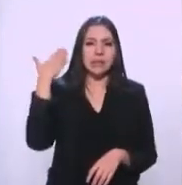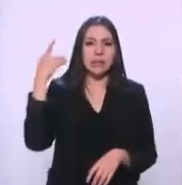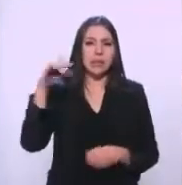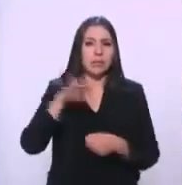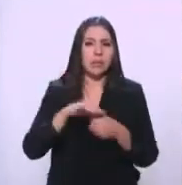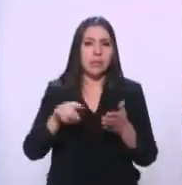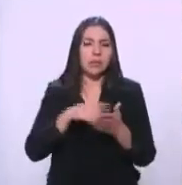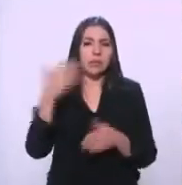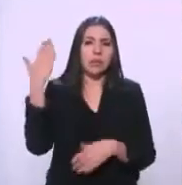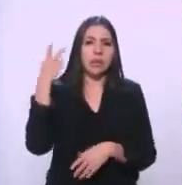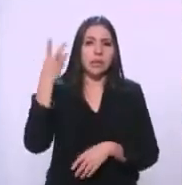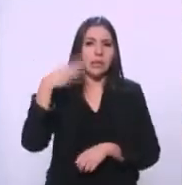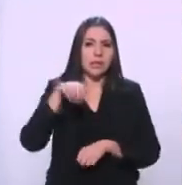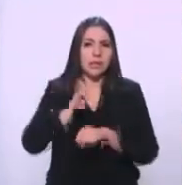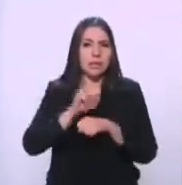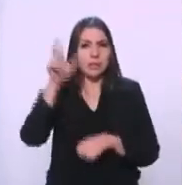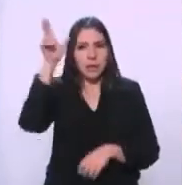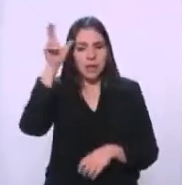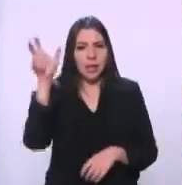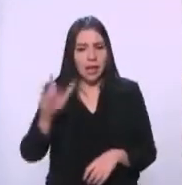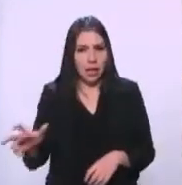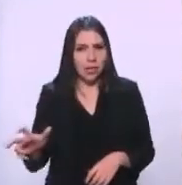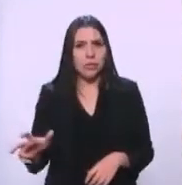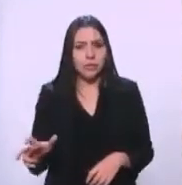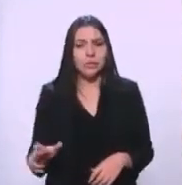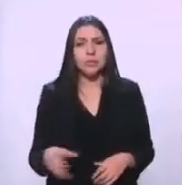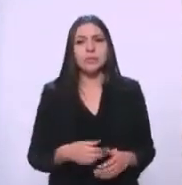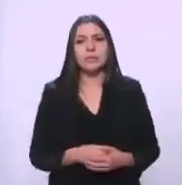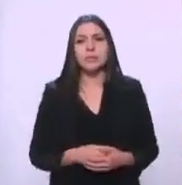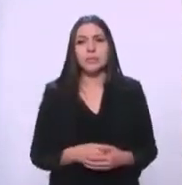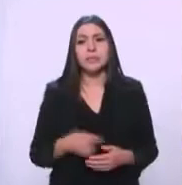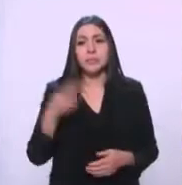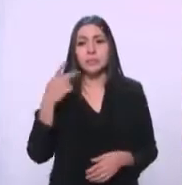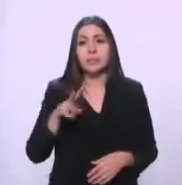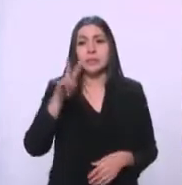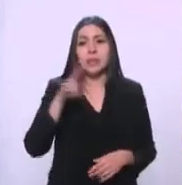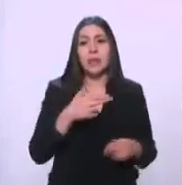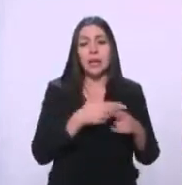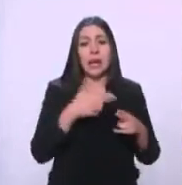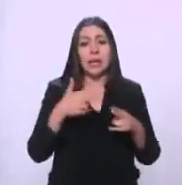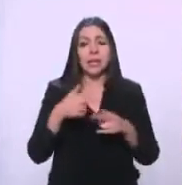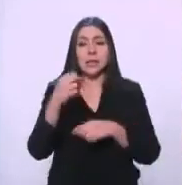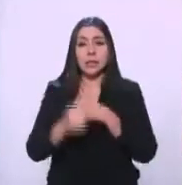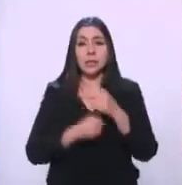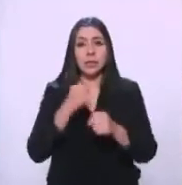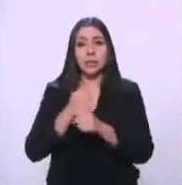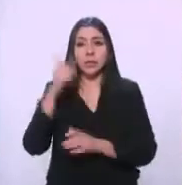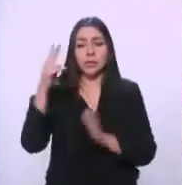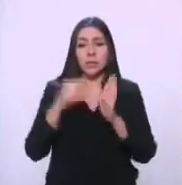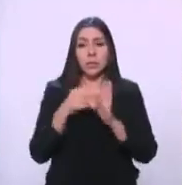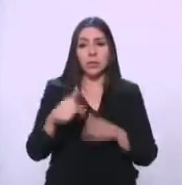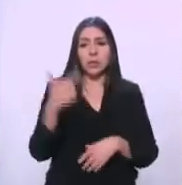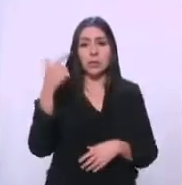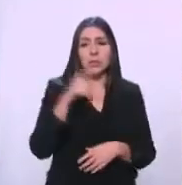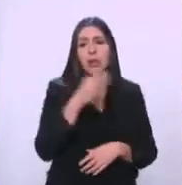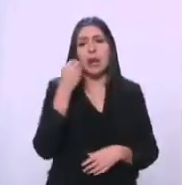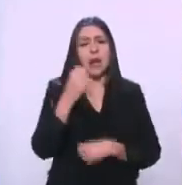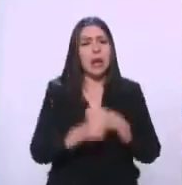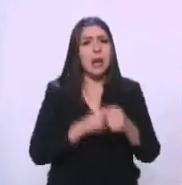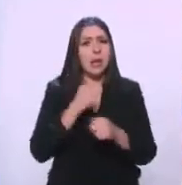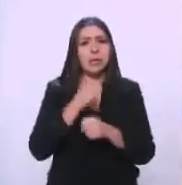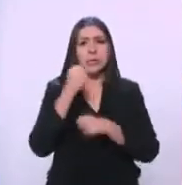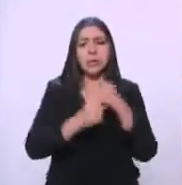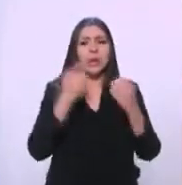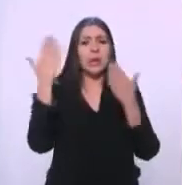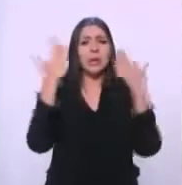Hidalgo hace 3 semanas, y lo cierto es que, o sea, hasta 2012 había décadas en que los estudiantes no habían